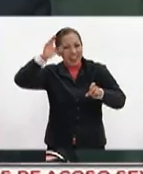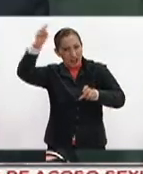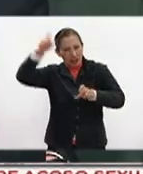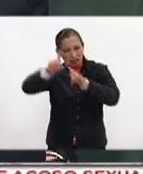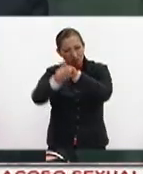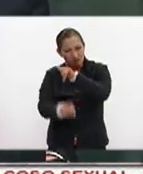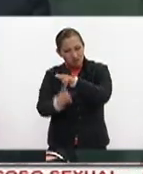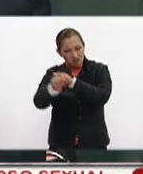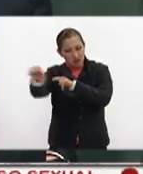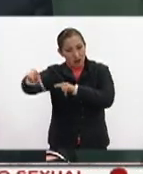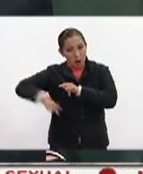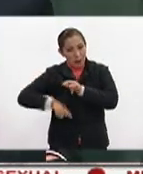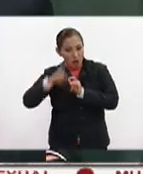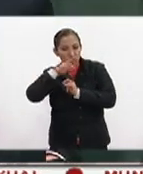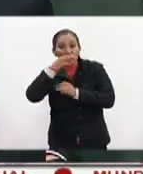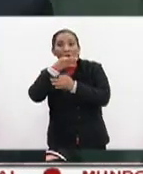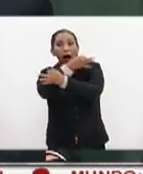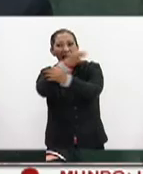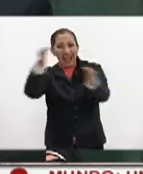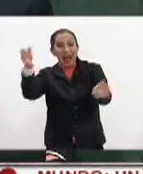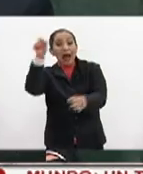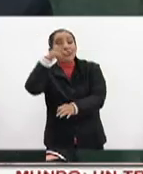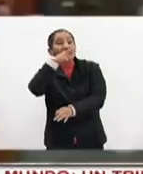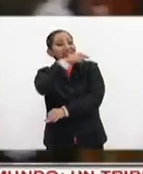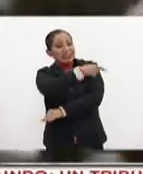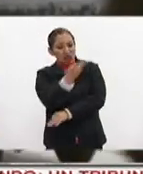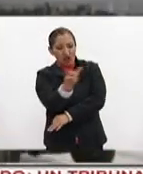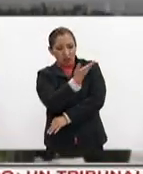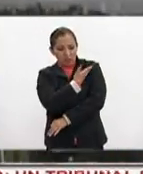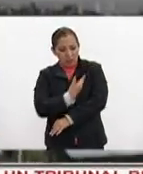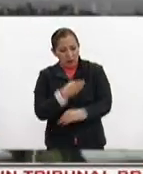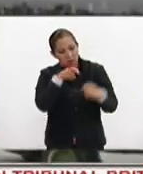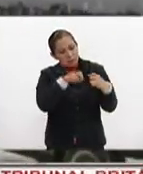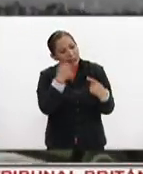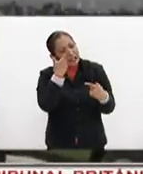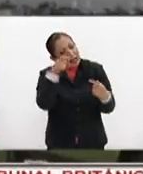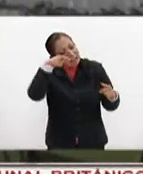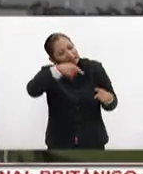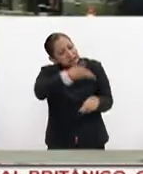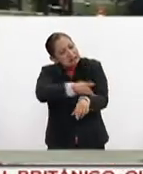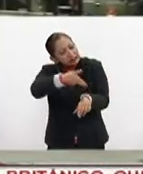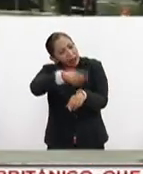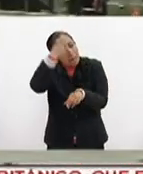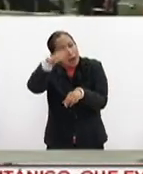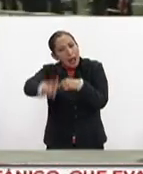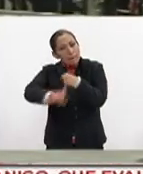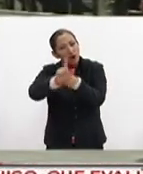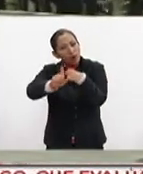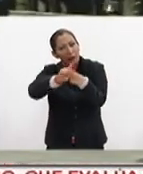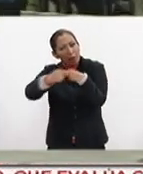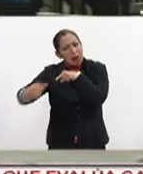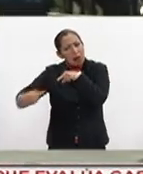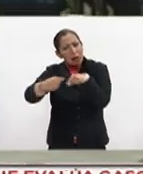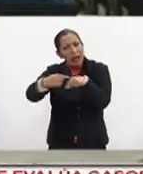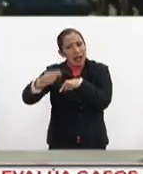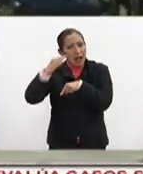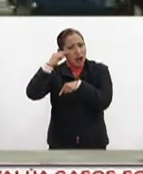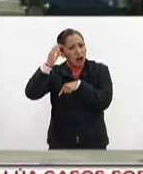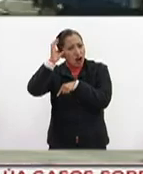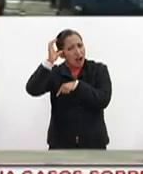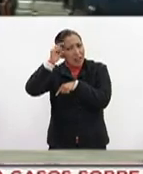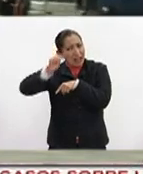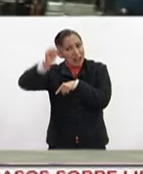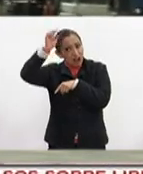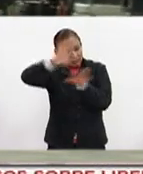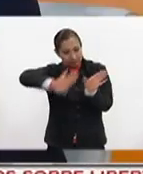Esto lo dio a conocer el gobierno ruso y agregó que los mandatarios se centraron en buscar soluciones para resolver la situación en Norcorea. Por